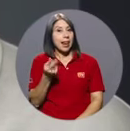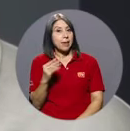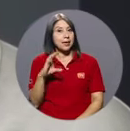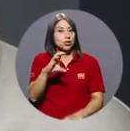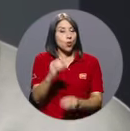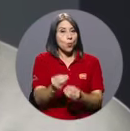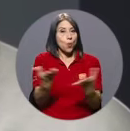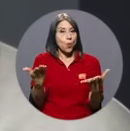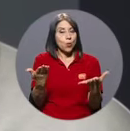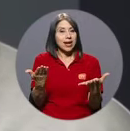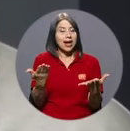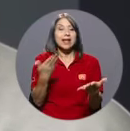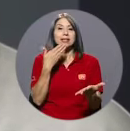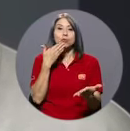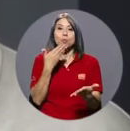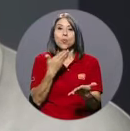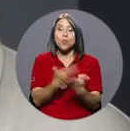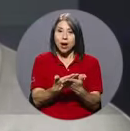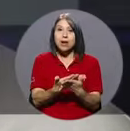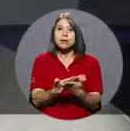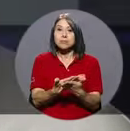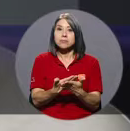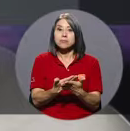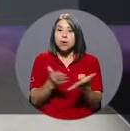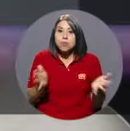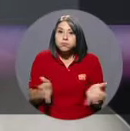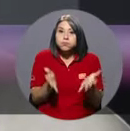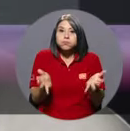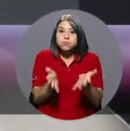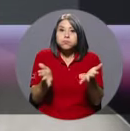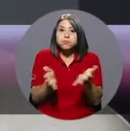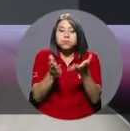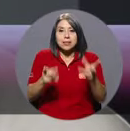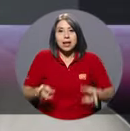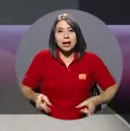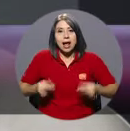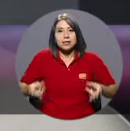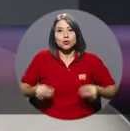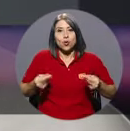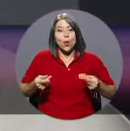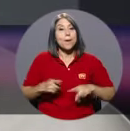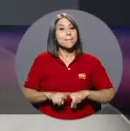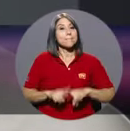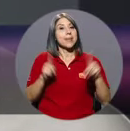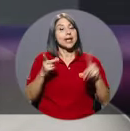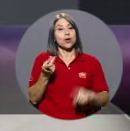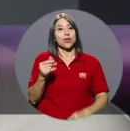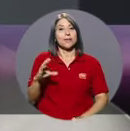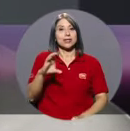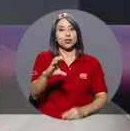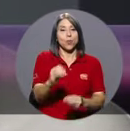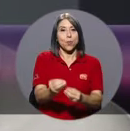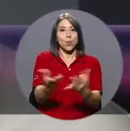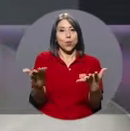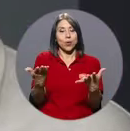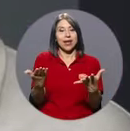La inversión pública es un buen detonante, un buen multiplicador del gasto. pero la inversión